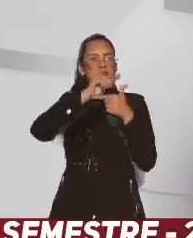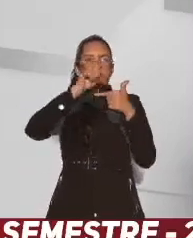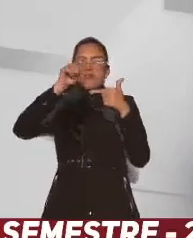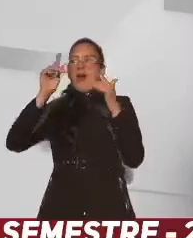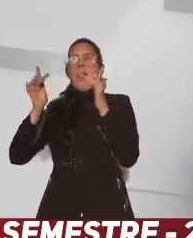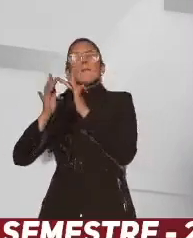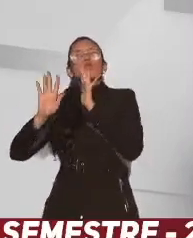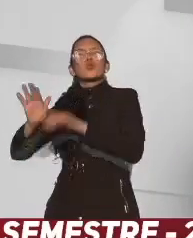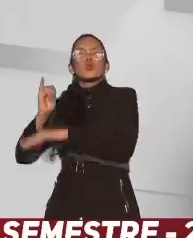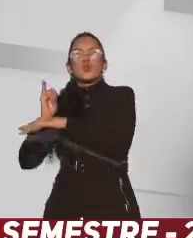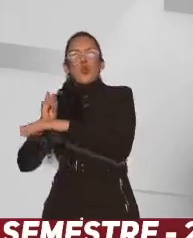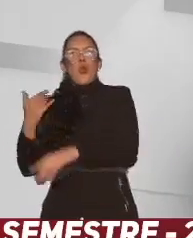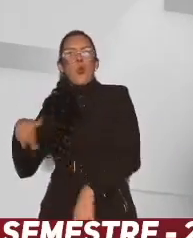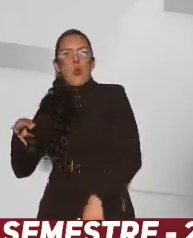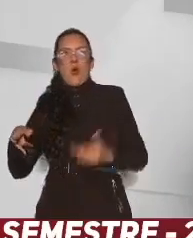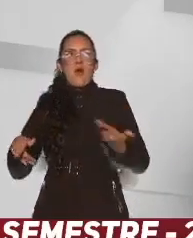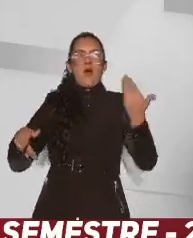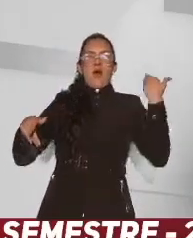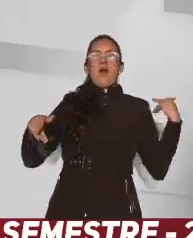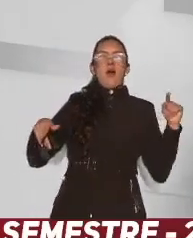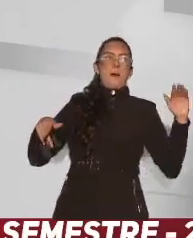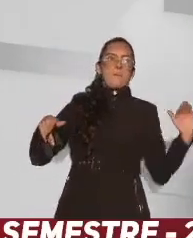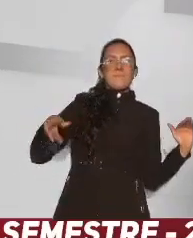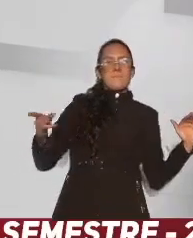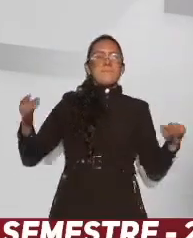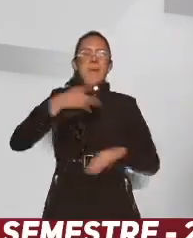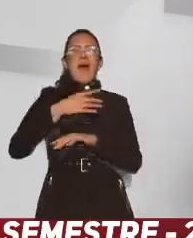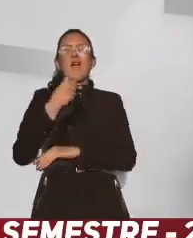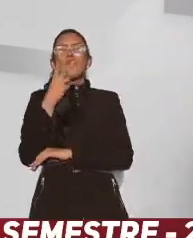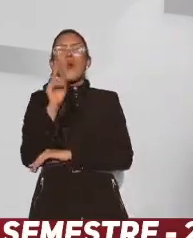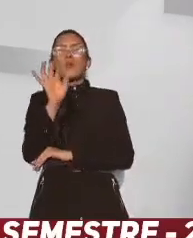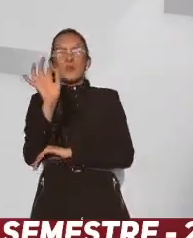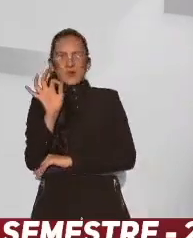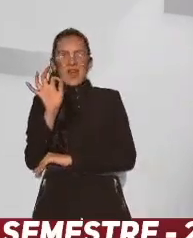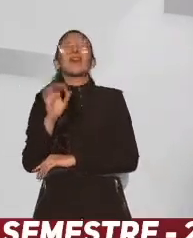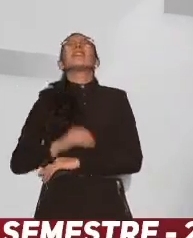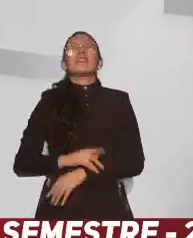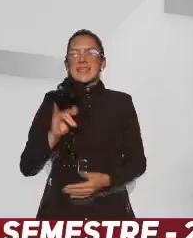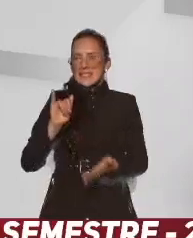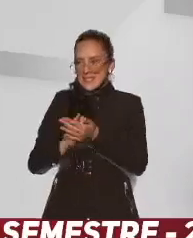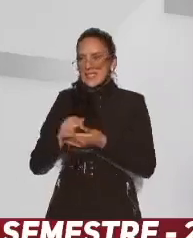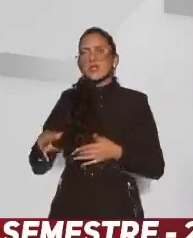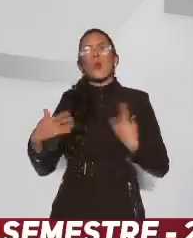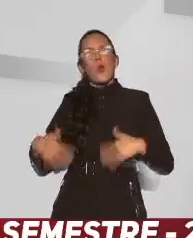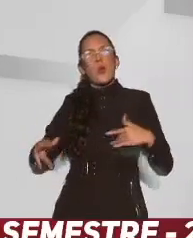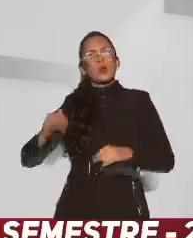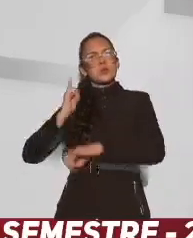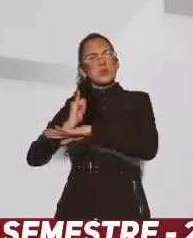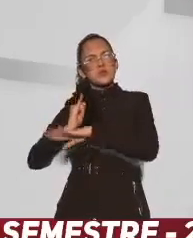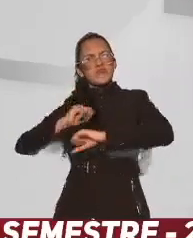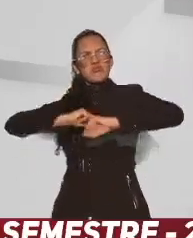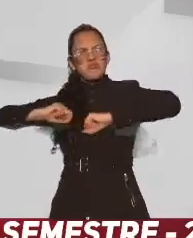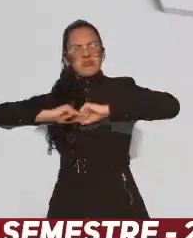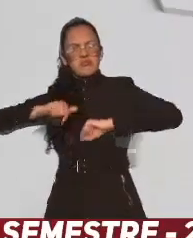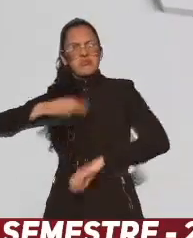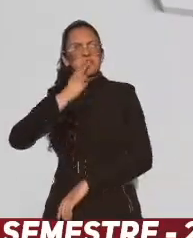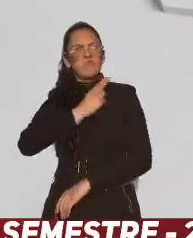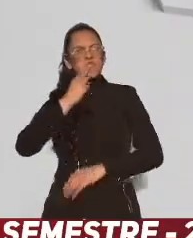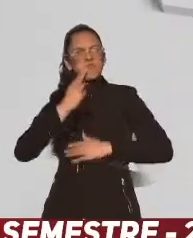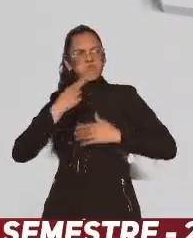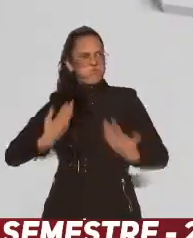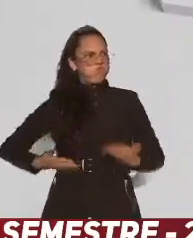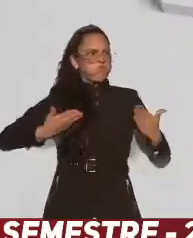meta, respaldando el compromiso y arduo trabajo de nuestra institución con el pueblo colombiano. Es importante resaltar